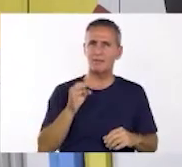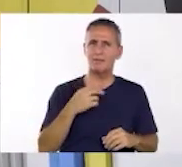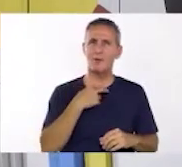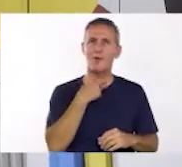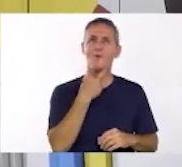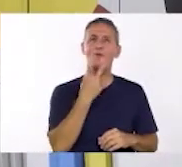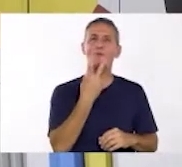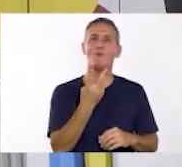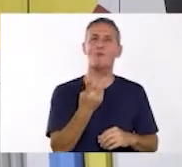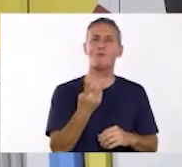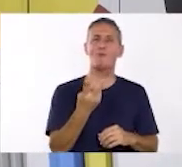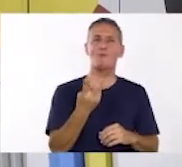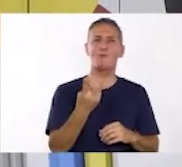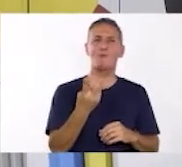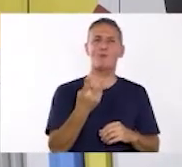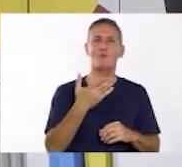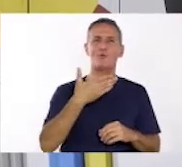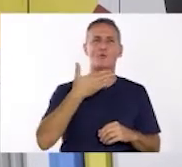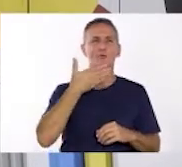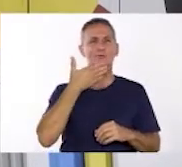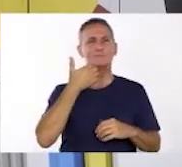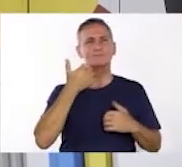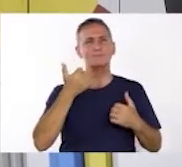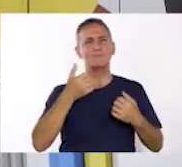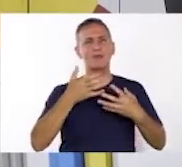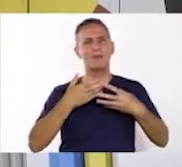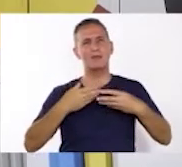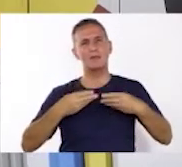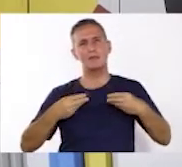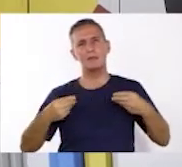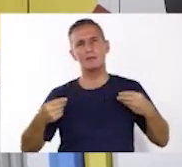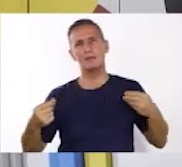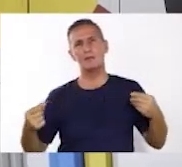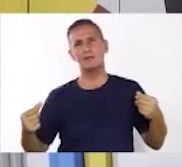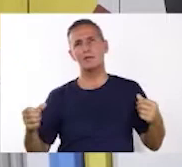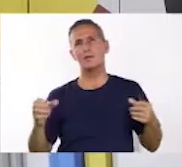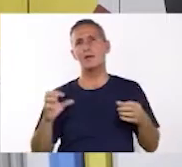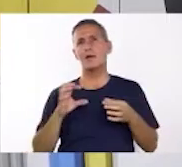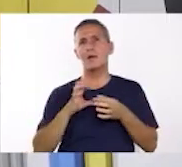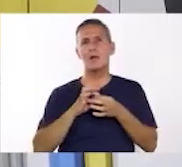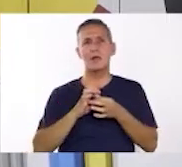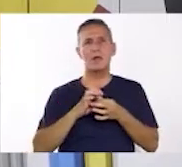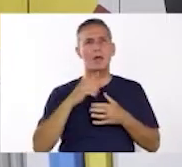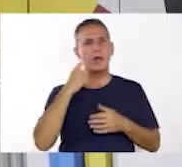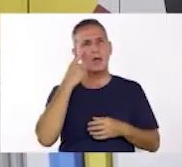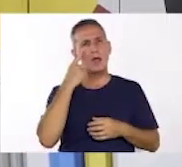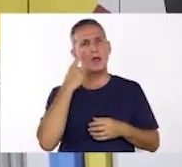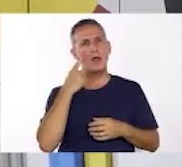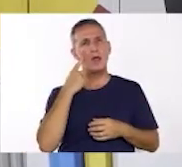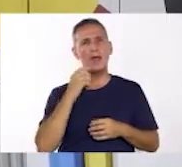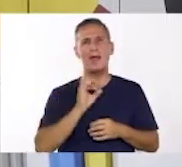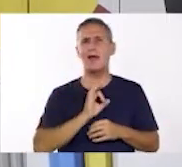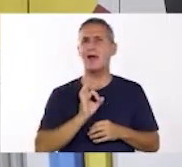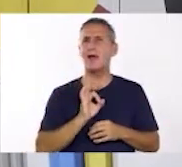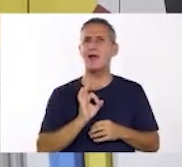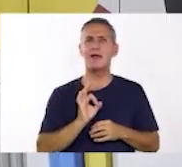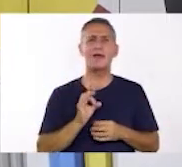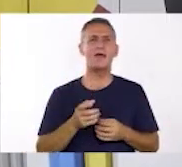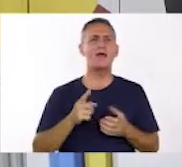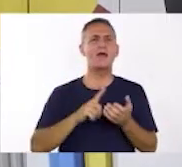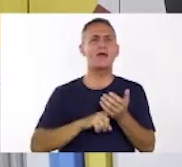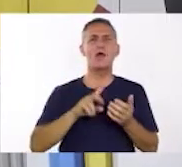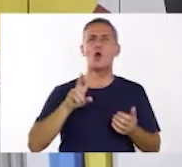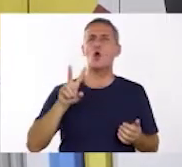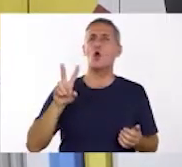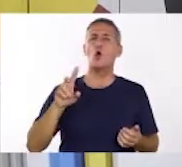voz de juglar, sensualísima y dramática. A ningún poeta he oído llenar tanto con su